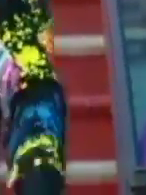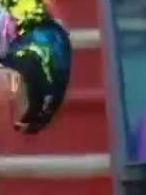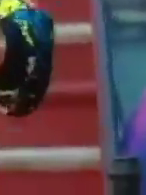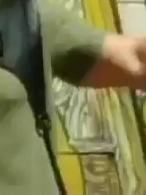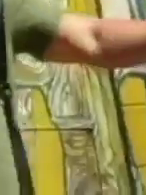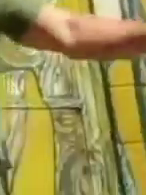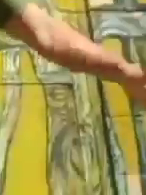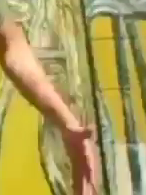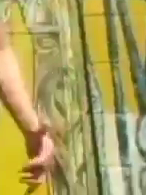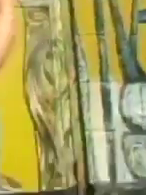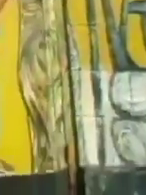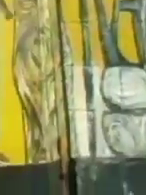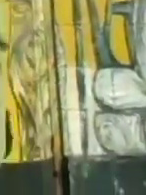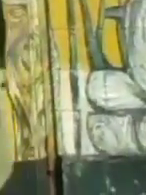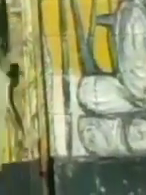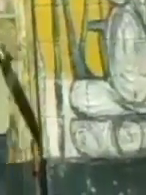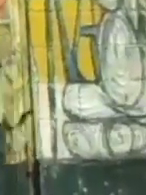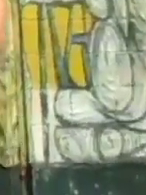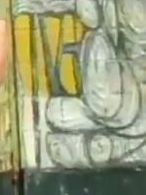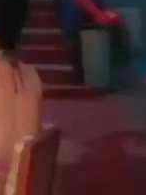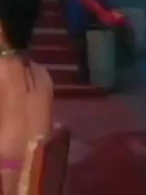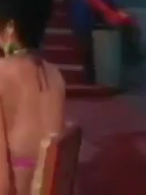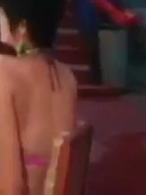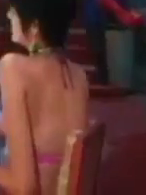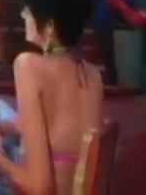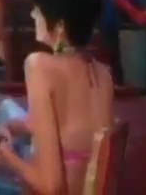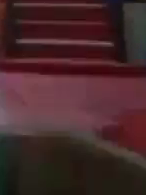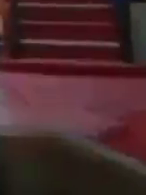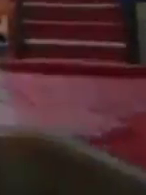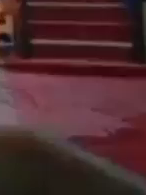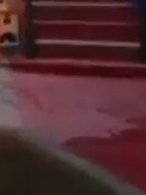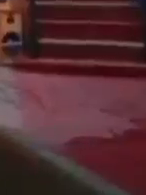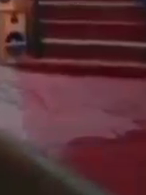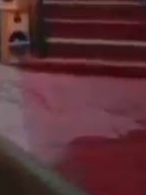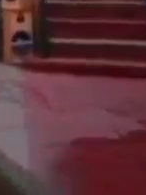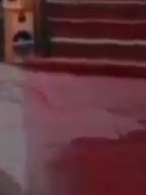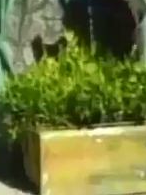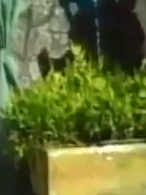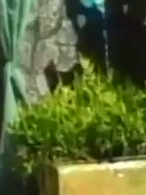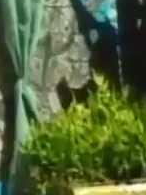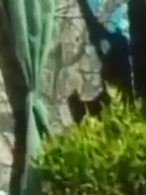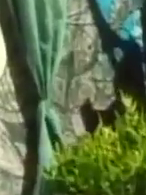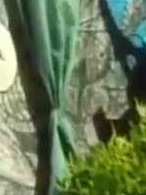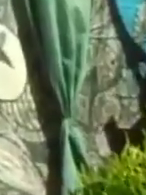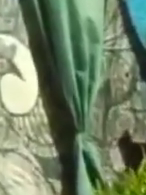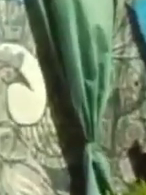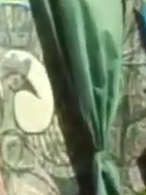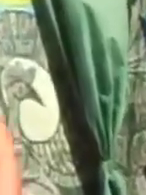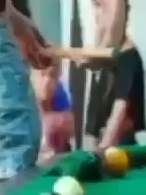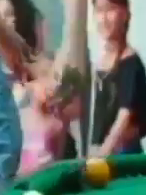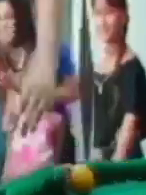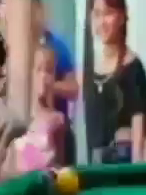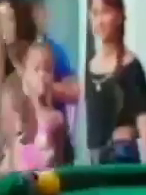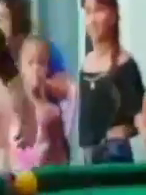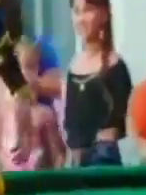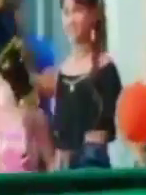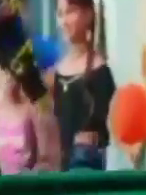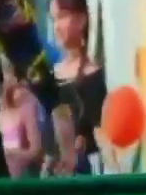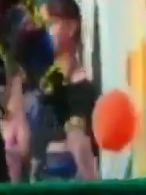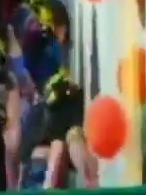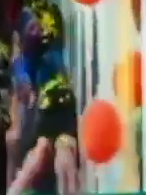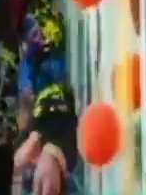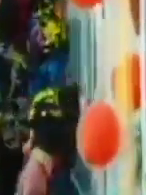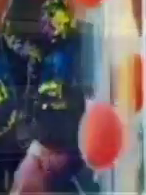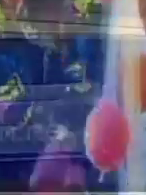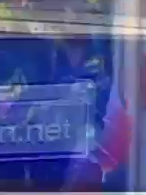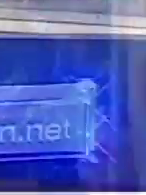una liana como Tarzán. Tra, tra, cha, cha, tan, tan. Karateca, cinta negra, sensei, tercer dan. Para el flow, un